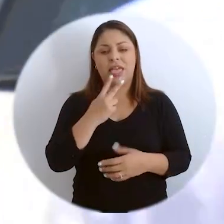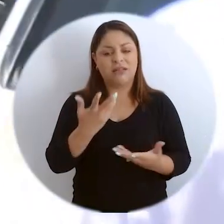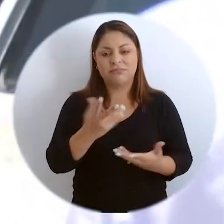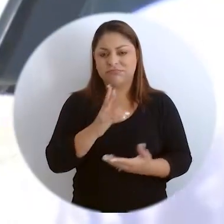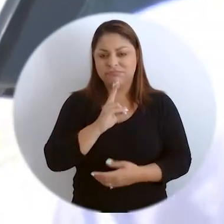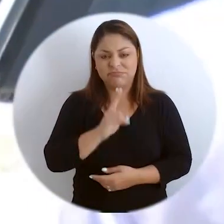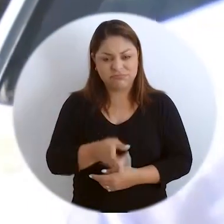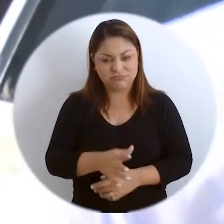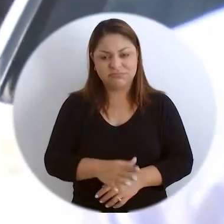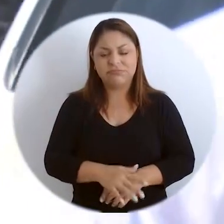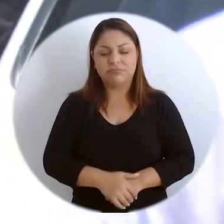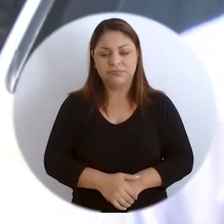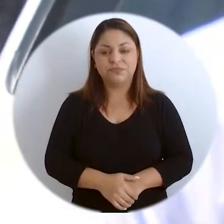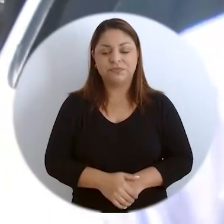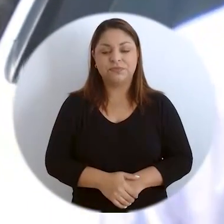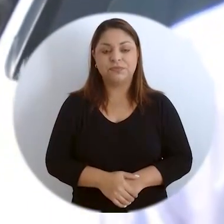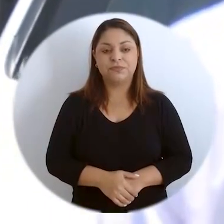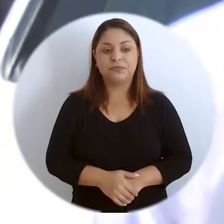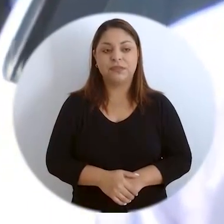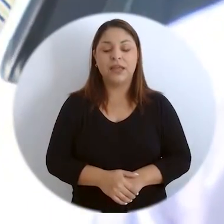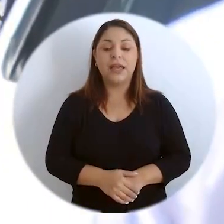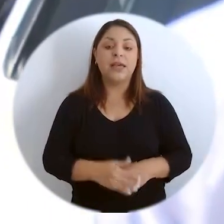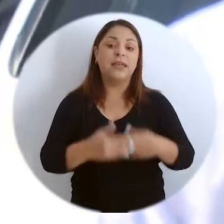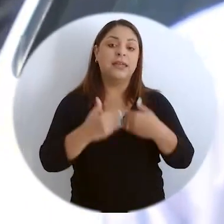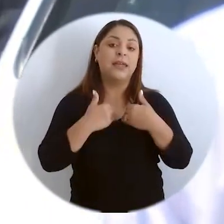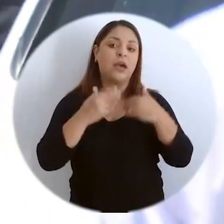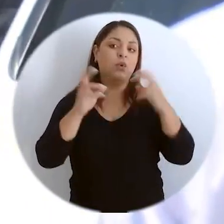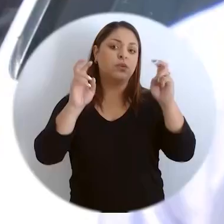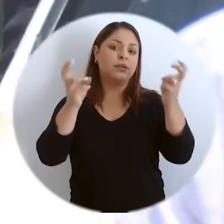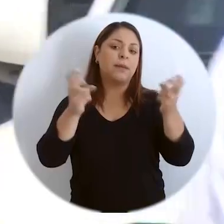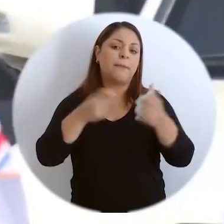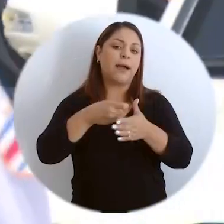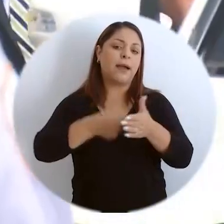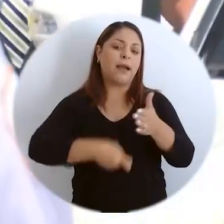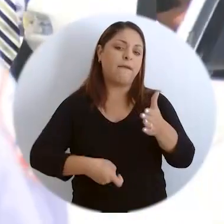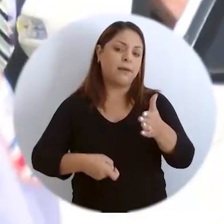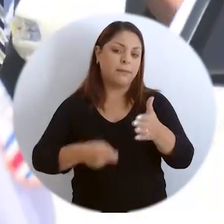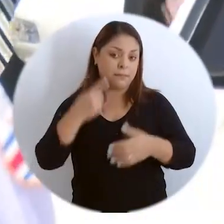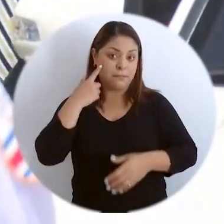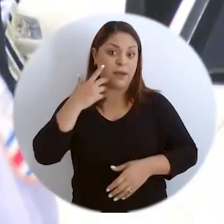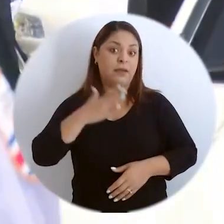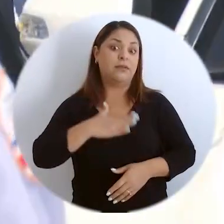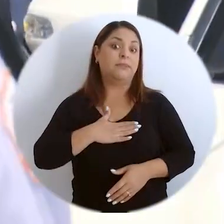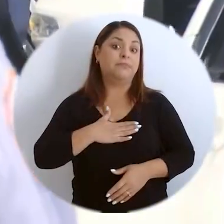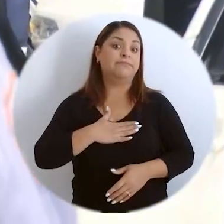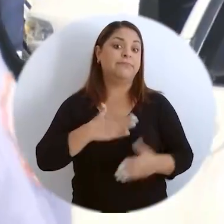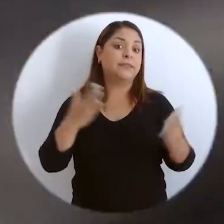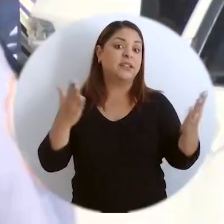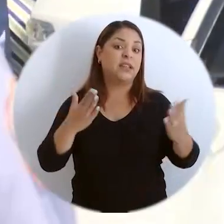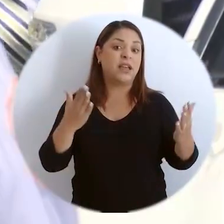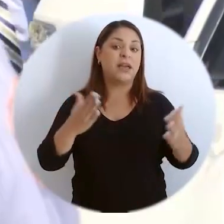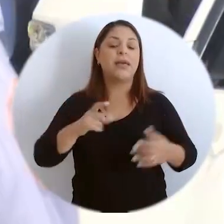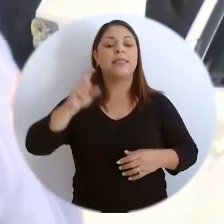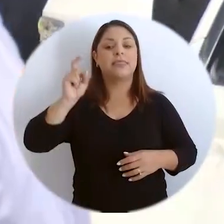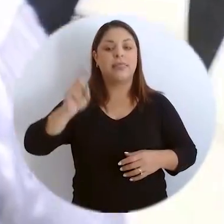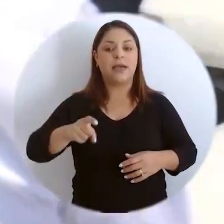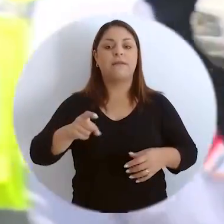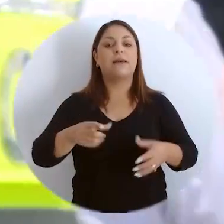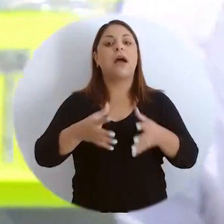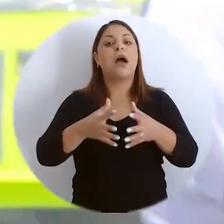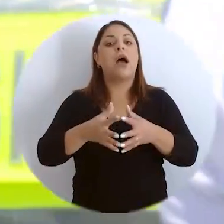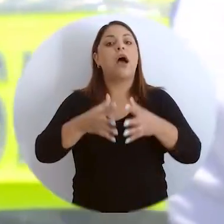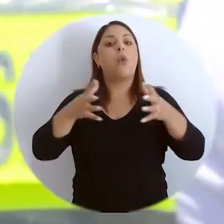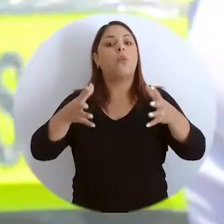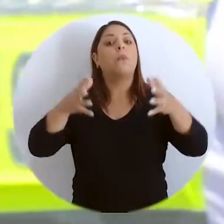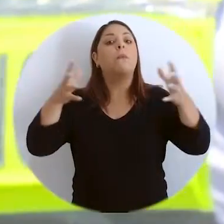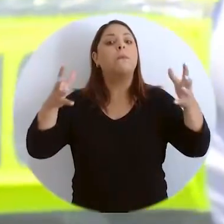con un tema muy grave en mi criterio, que es un aumento en